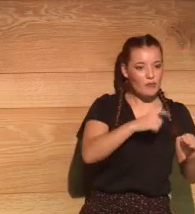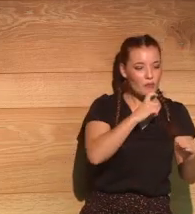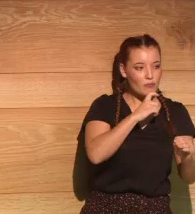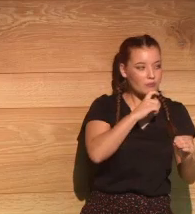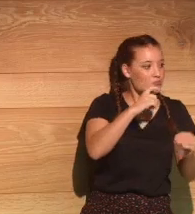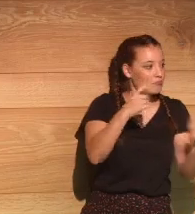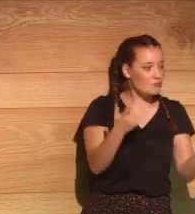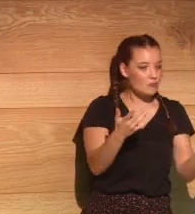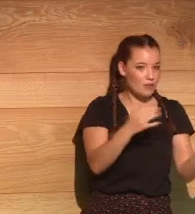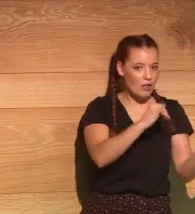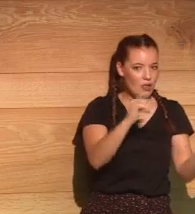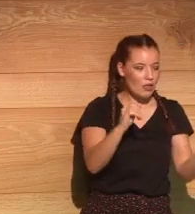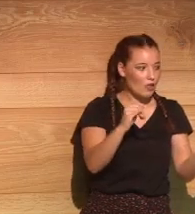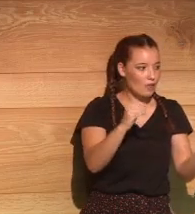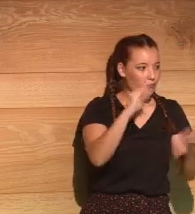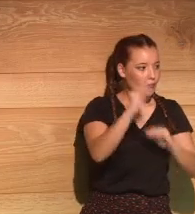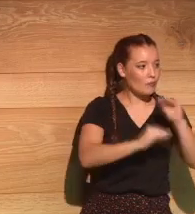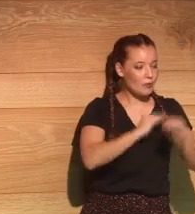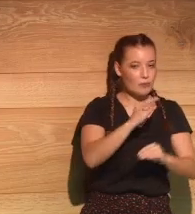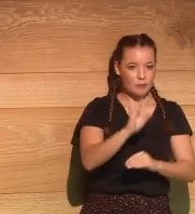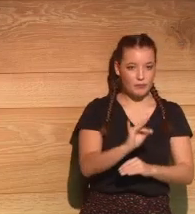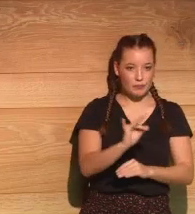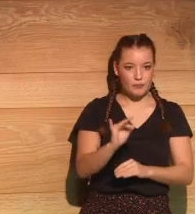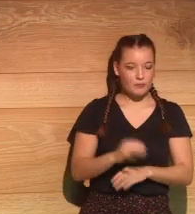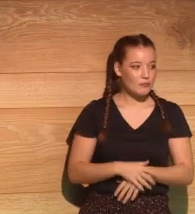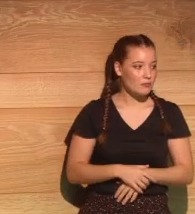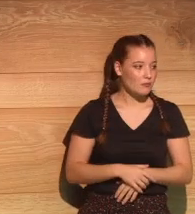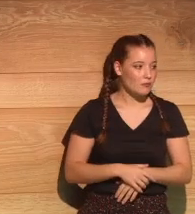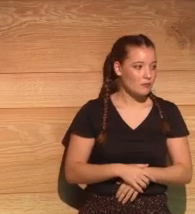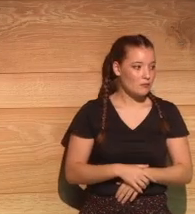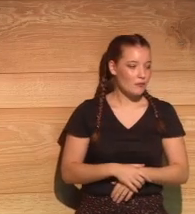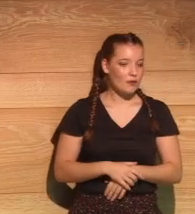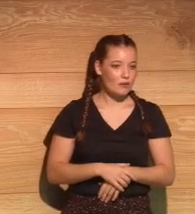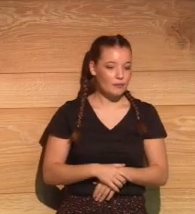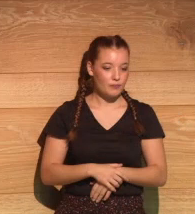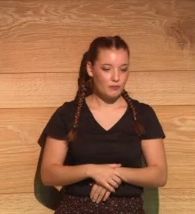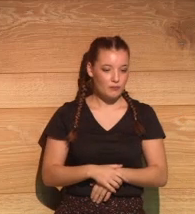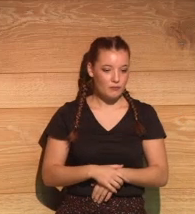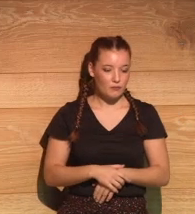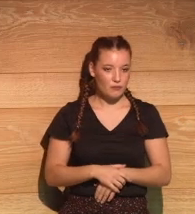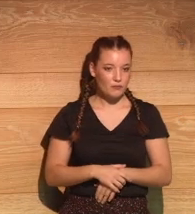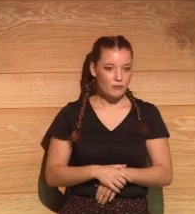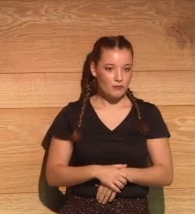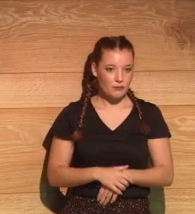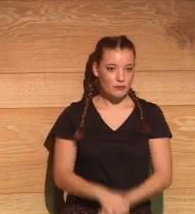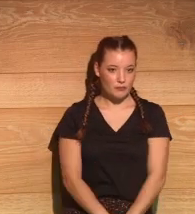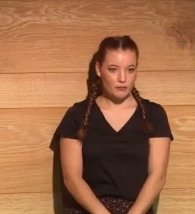alguna duda, alguna reflexión, sí. Ahora te acercan un micrófono para que te escuchemos bien.